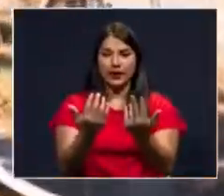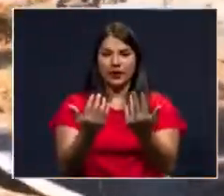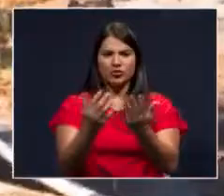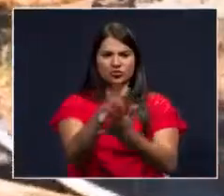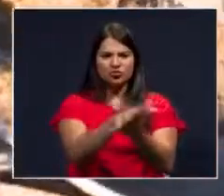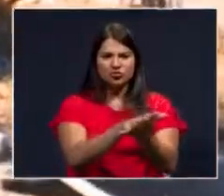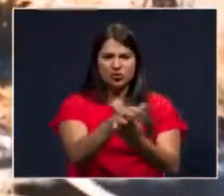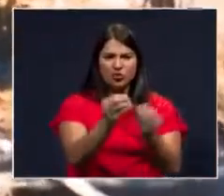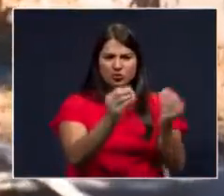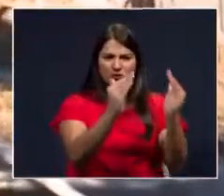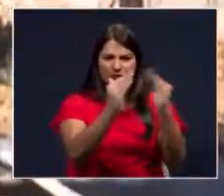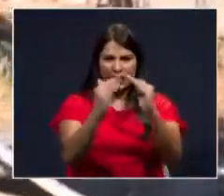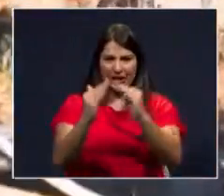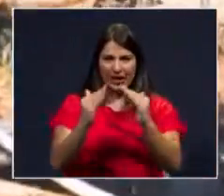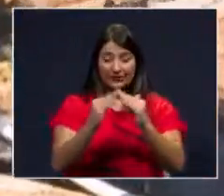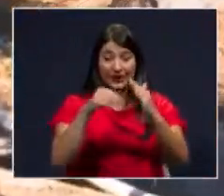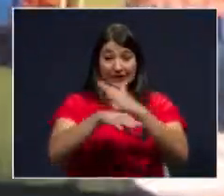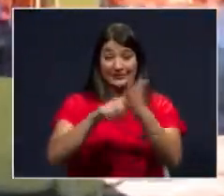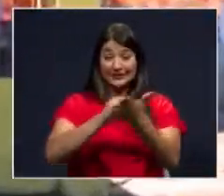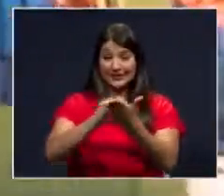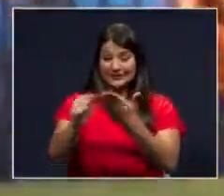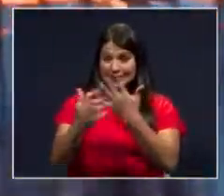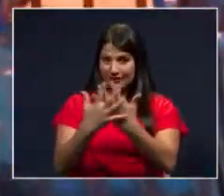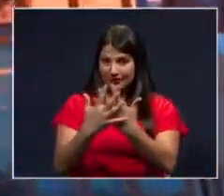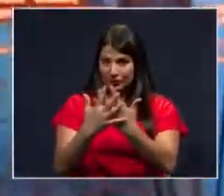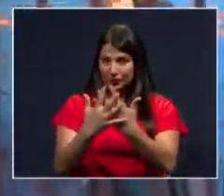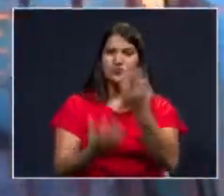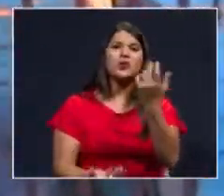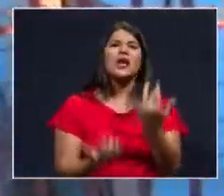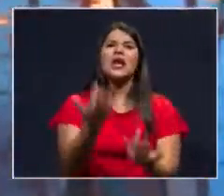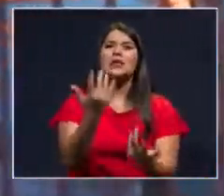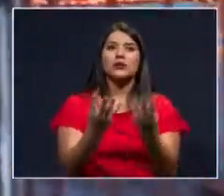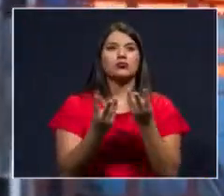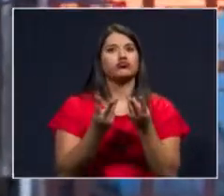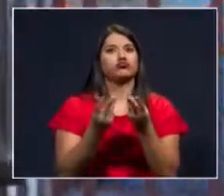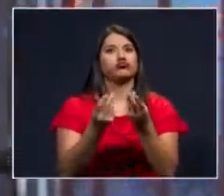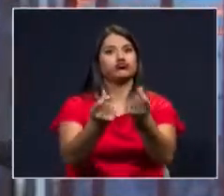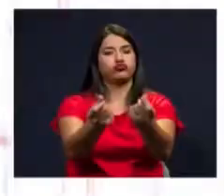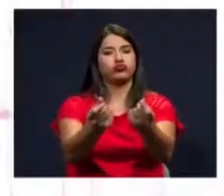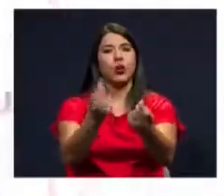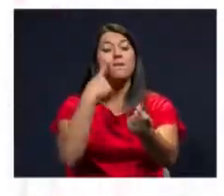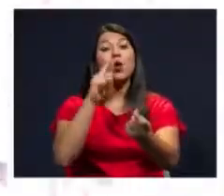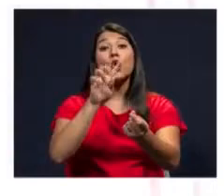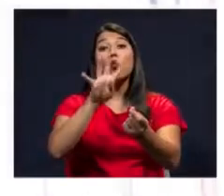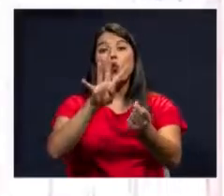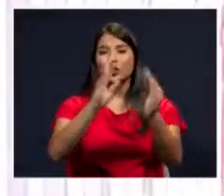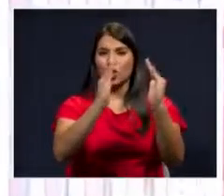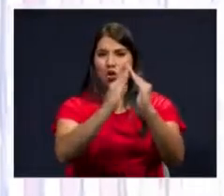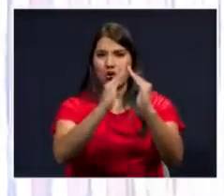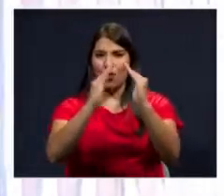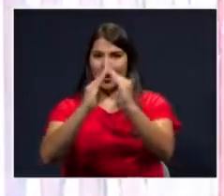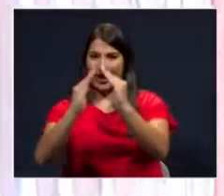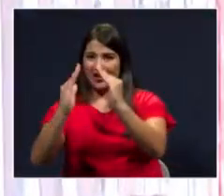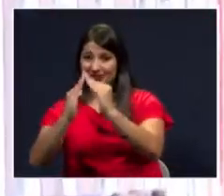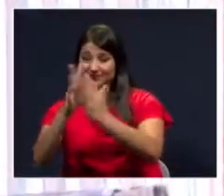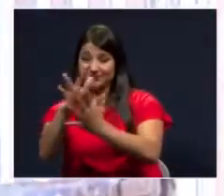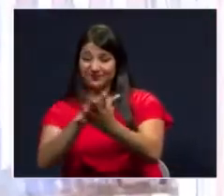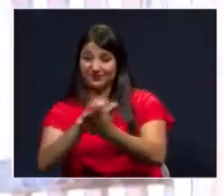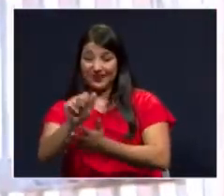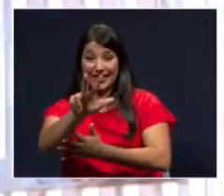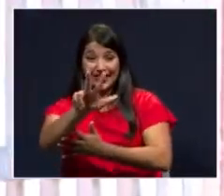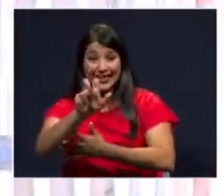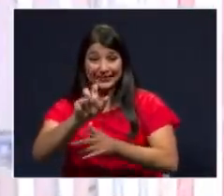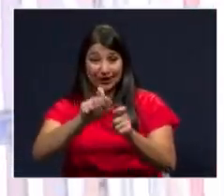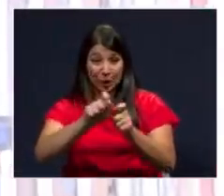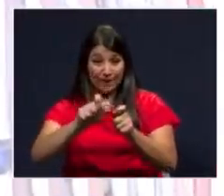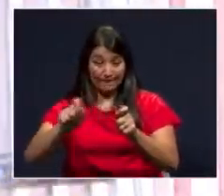casas en barrio Cañada Sur en San Sebastián. Las llamas se propagaron muy rápido por 4 casas, quemando 300 metros cuadrados.